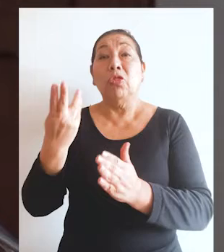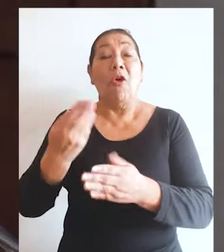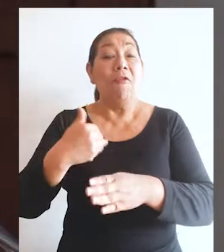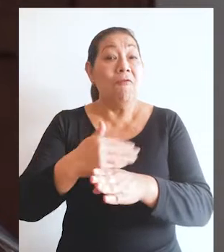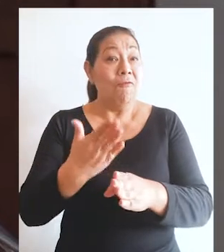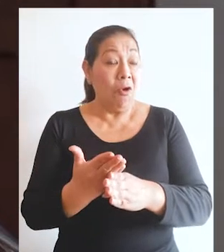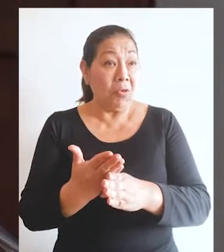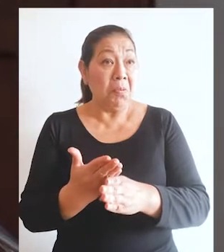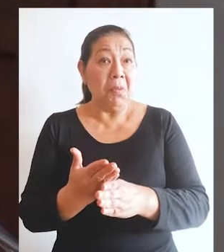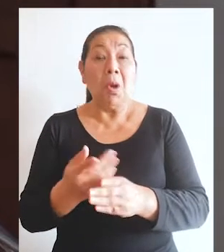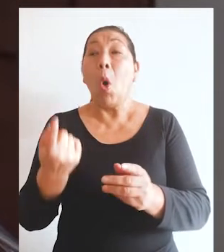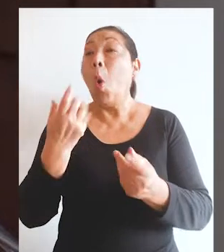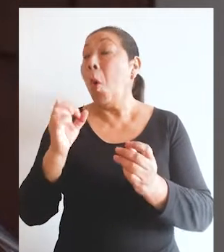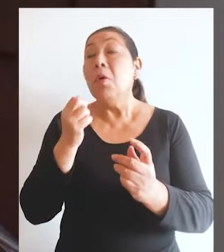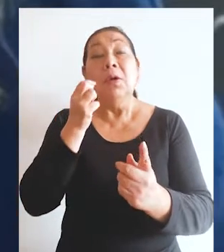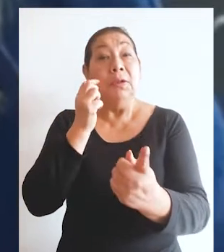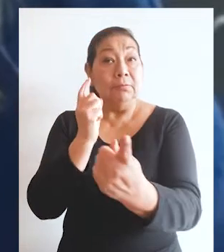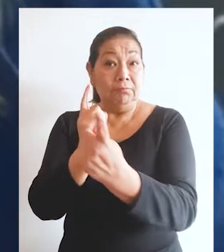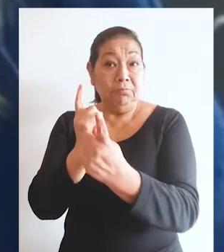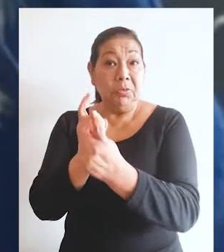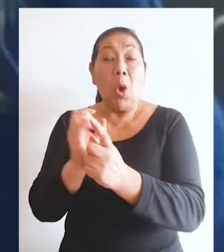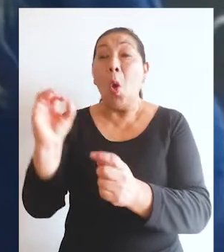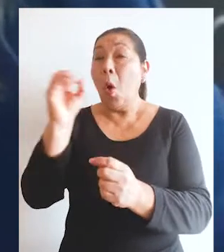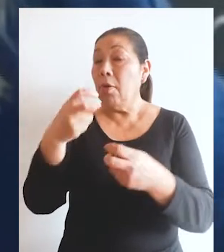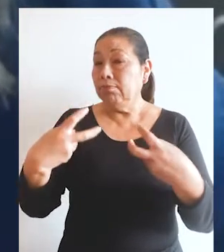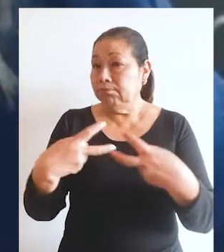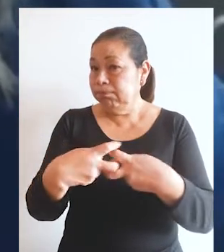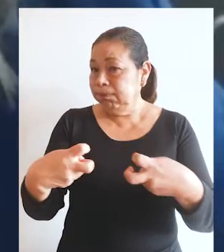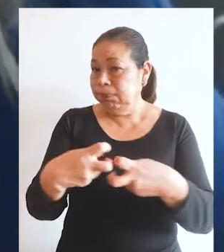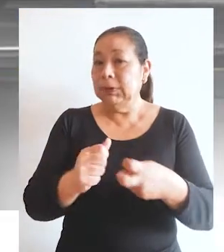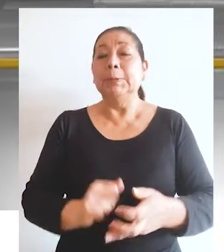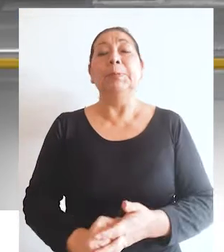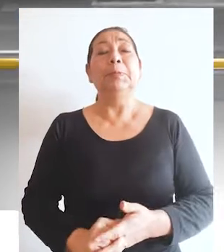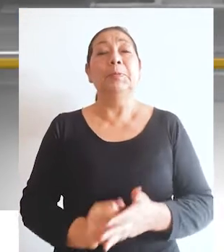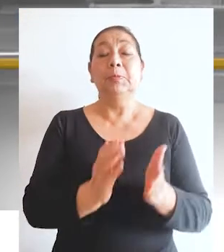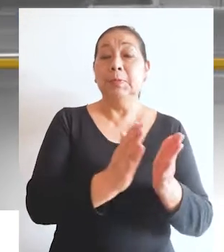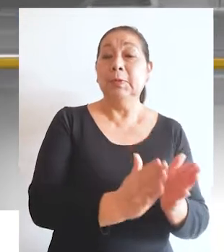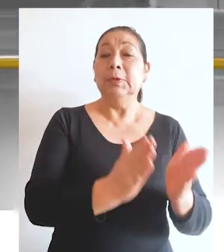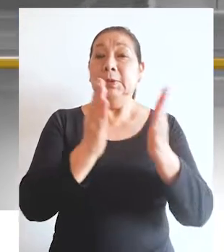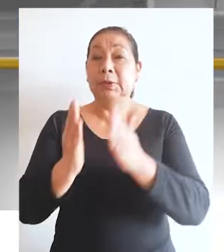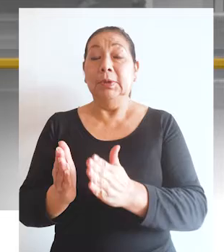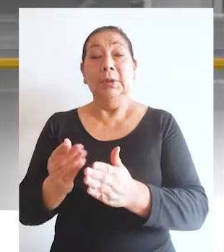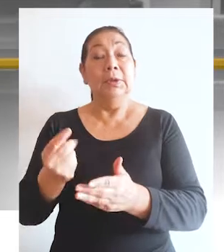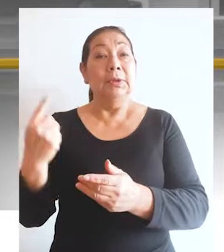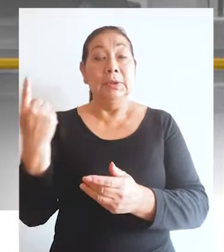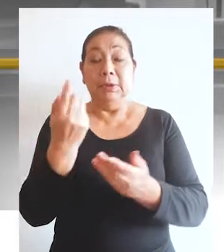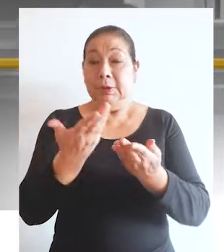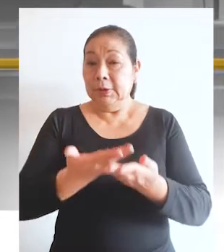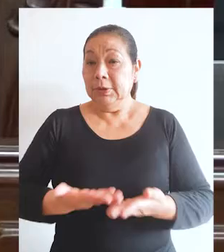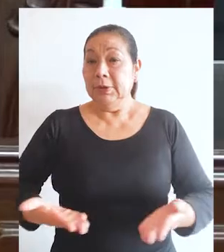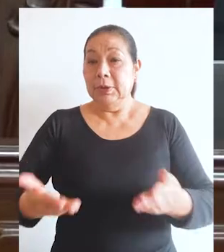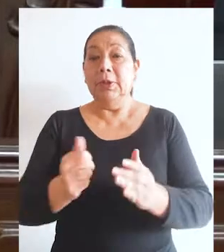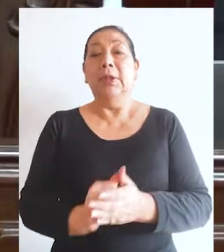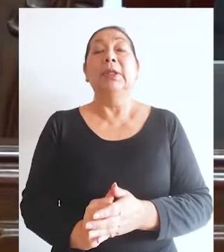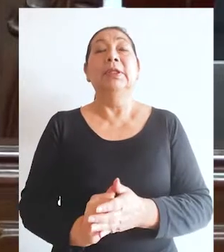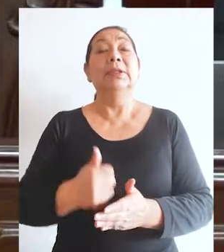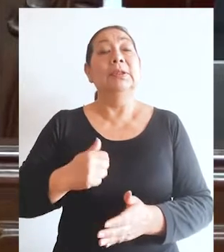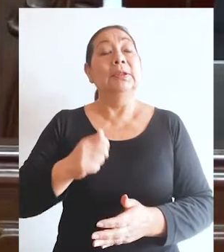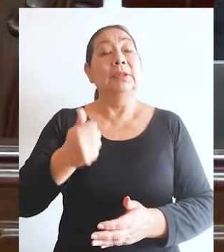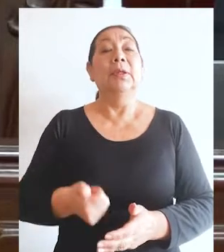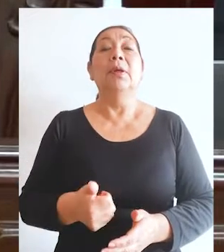dos modalidades, presencial y remota. Mientras, la sala primera, conformada por